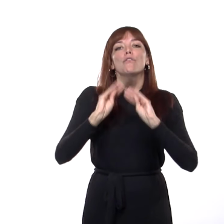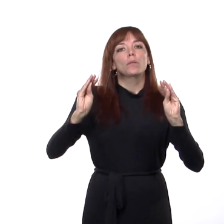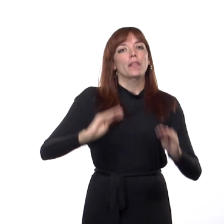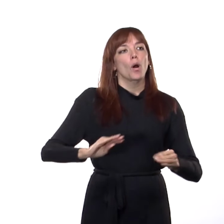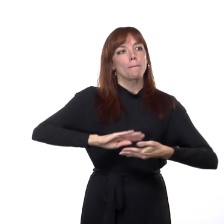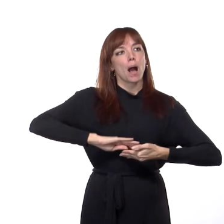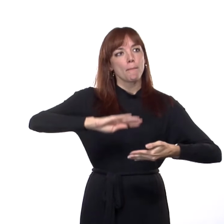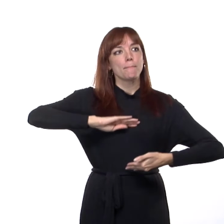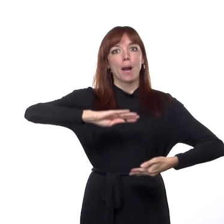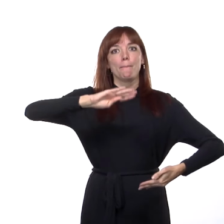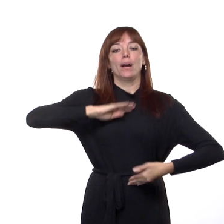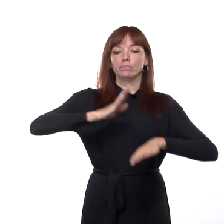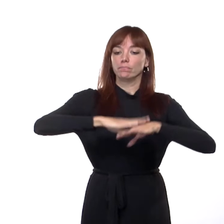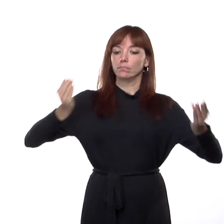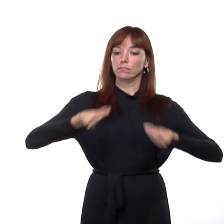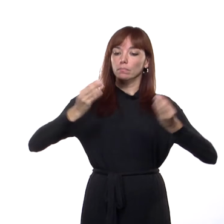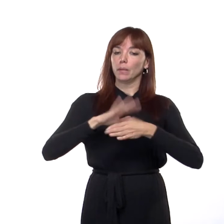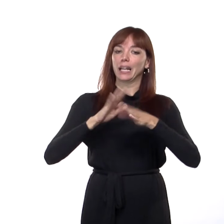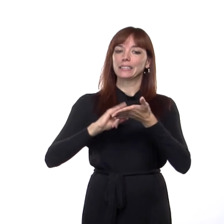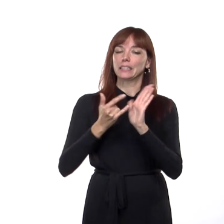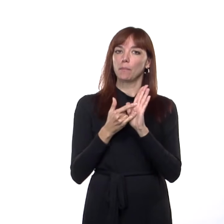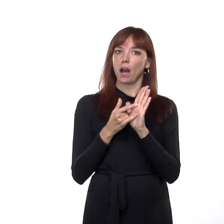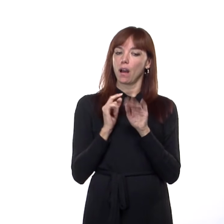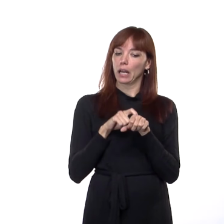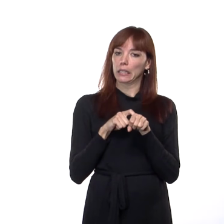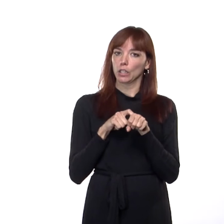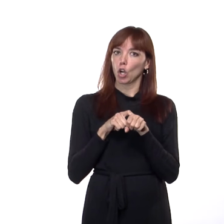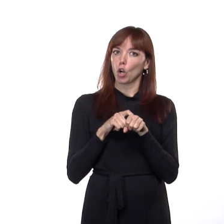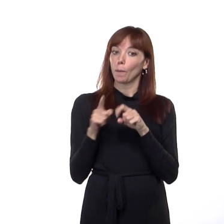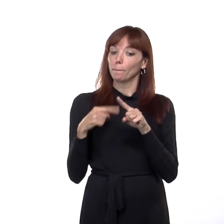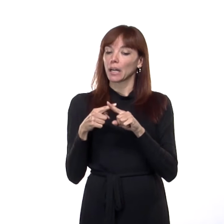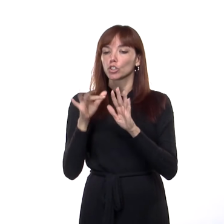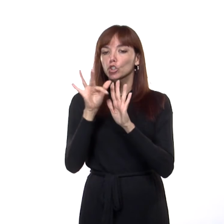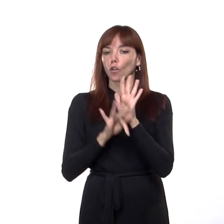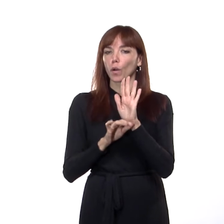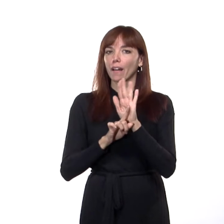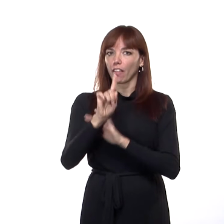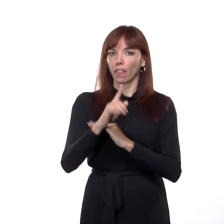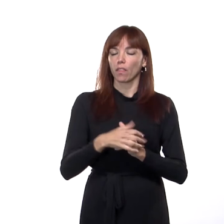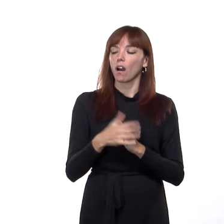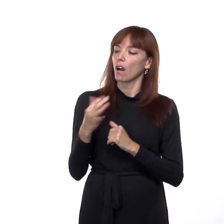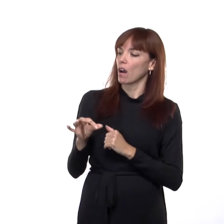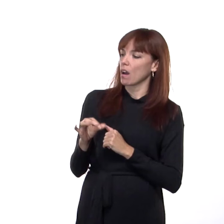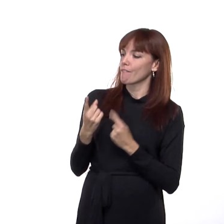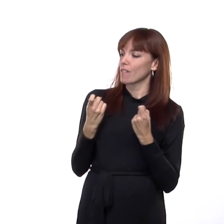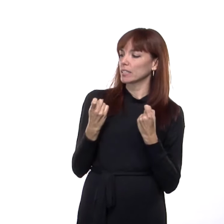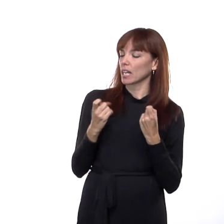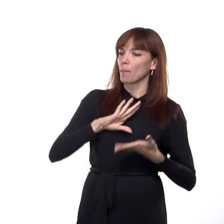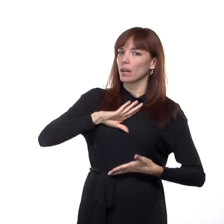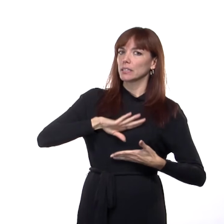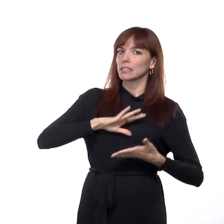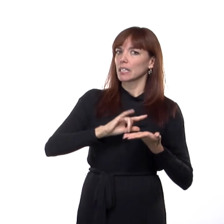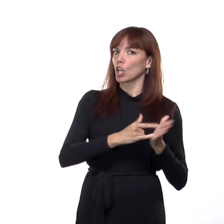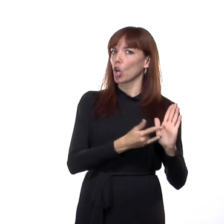sobre los los sistemas críticos y sobre los softwares avanzados o sea que la falta de capacidades de las